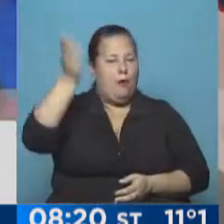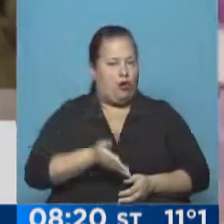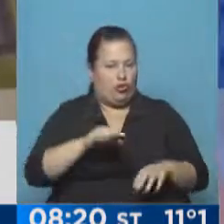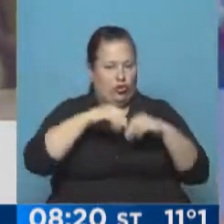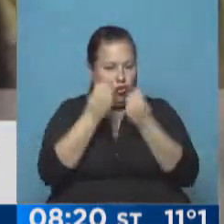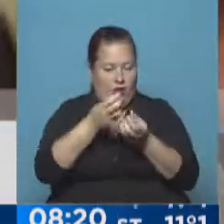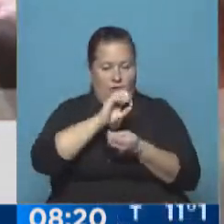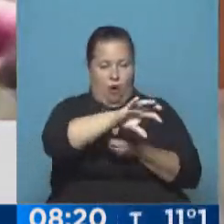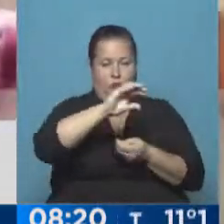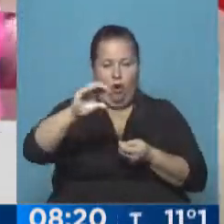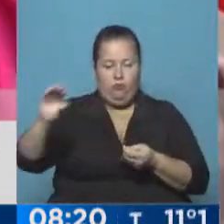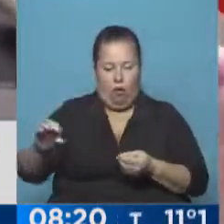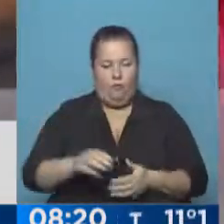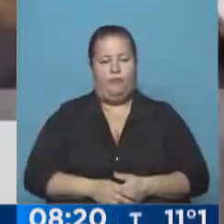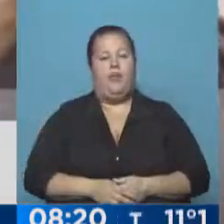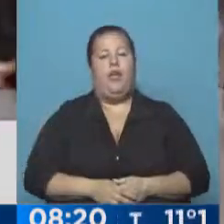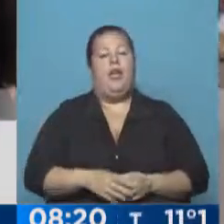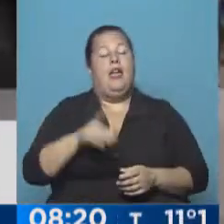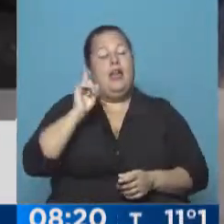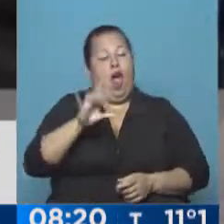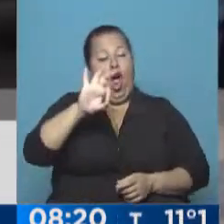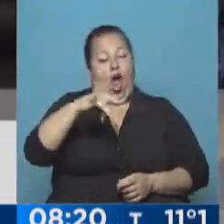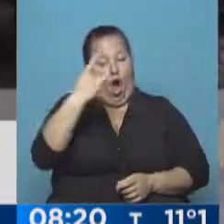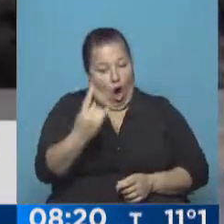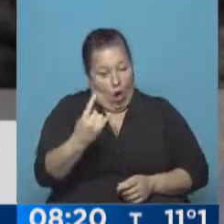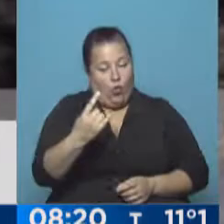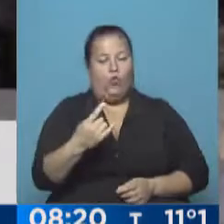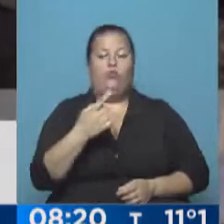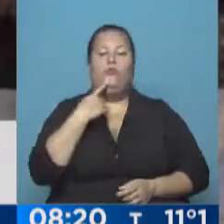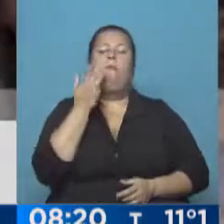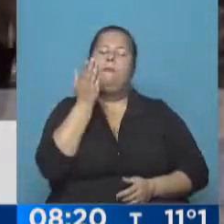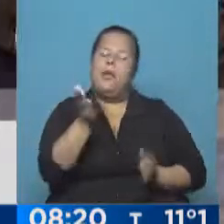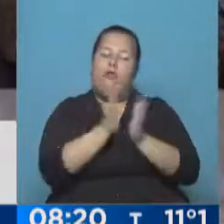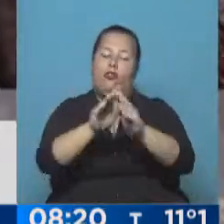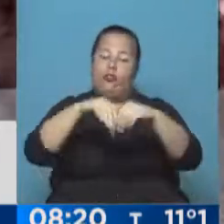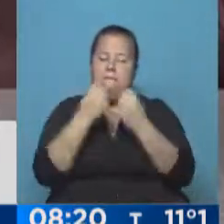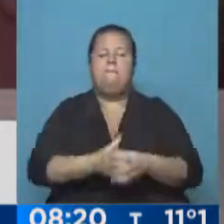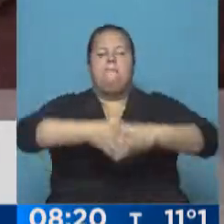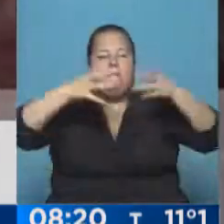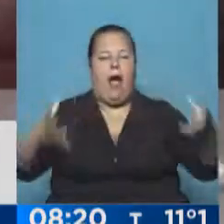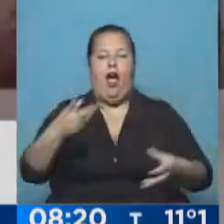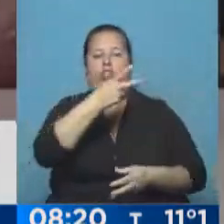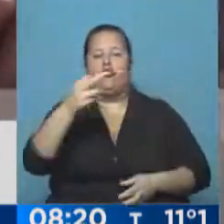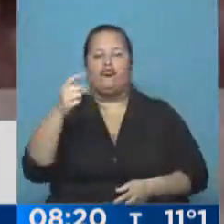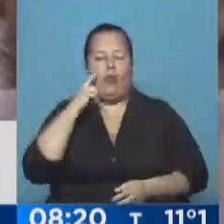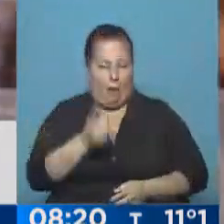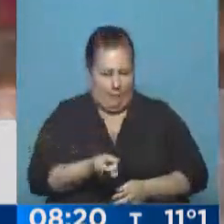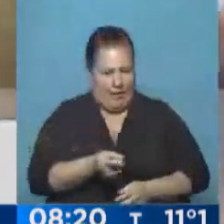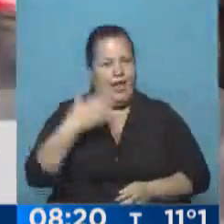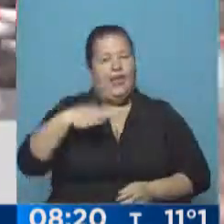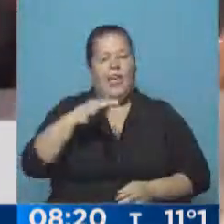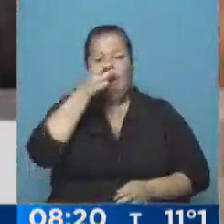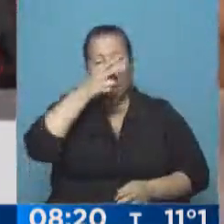59% de estas personas. No obstante, Naciones Unidas exhortó a que ese número aumente a 200.000 y que sean